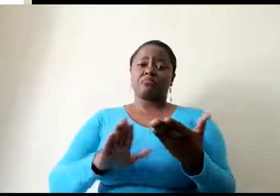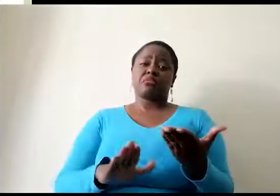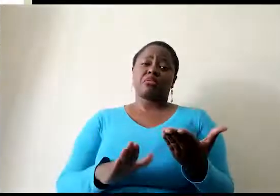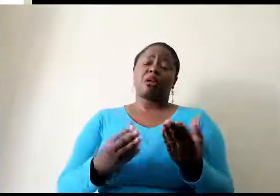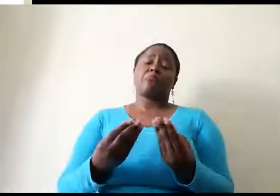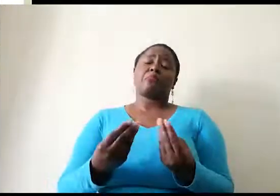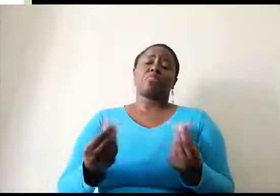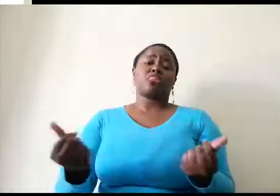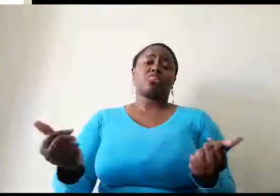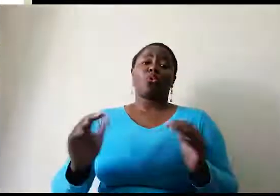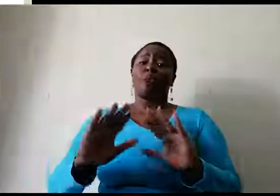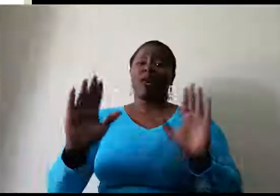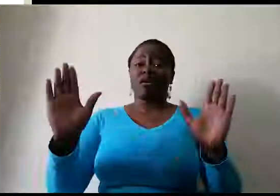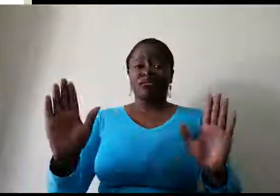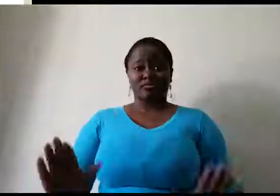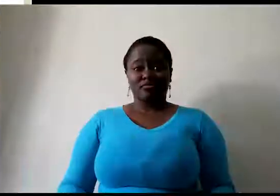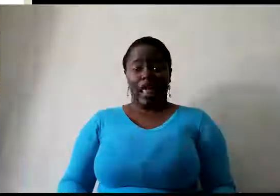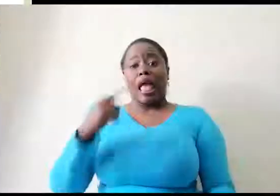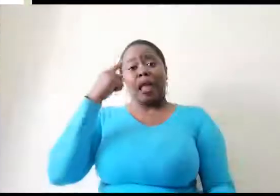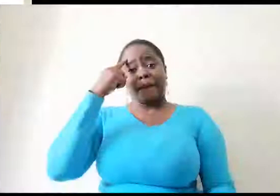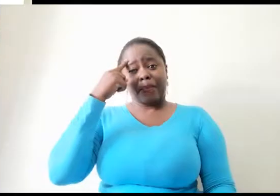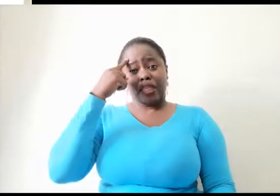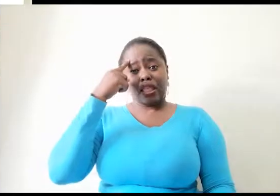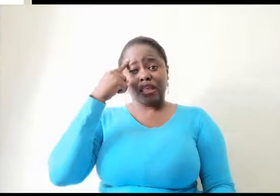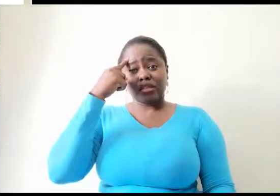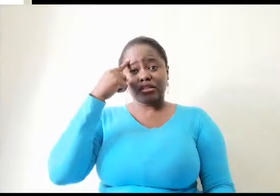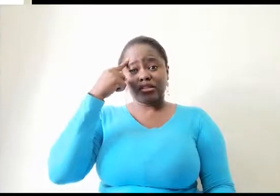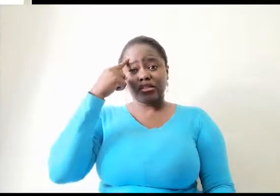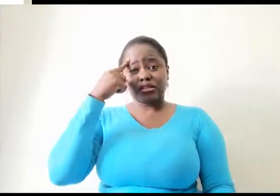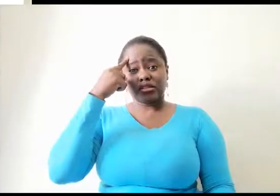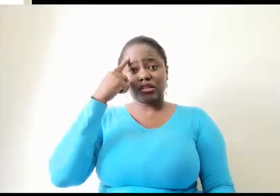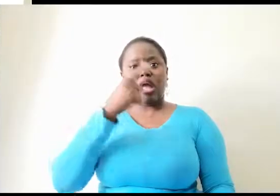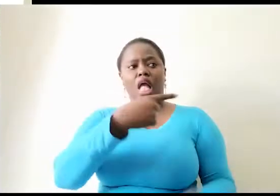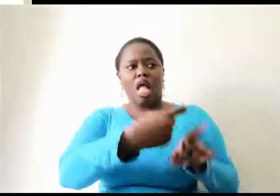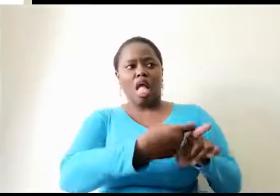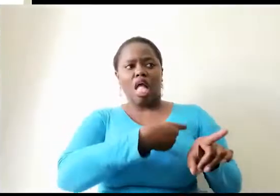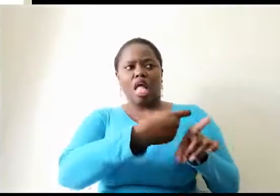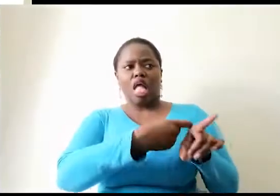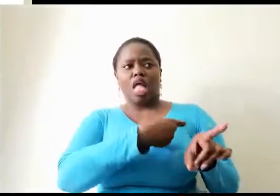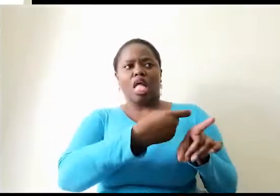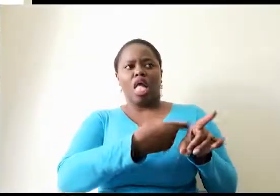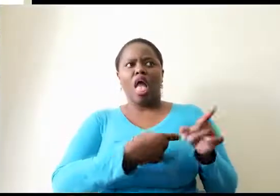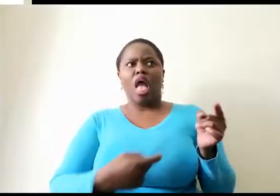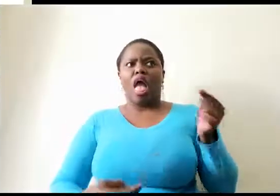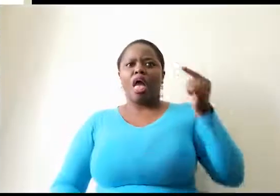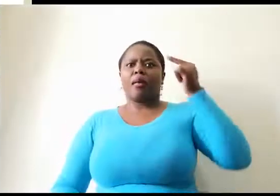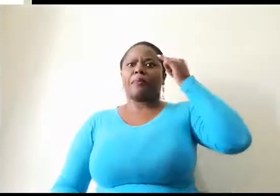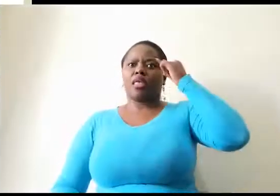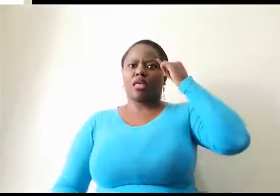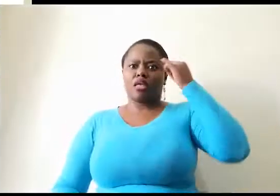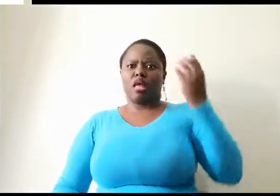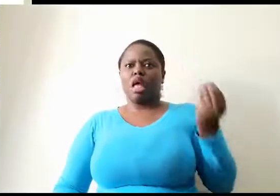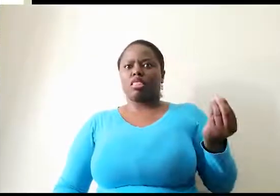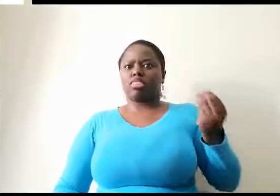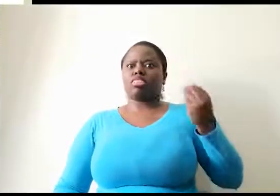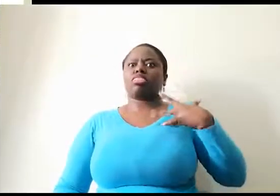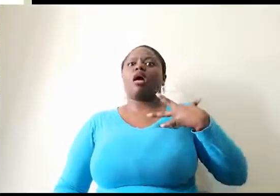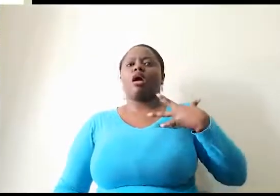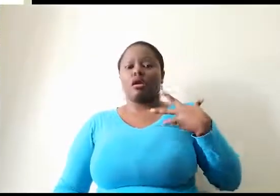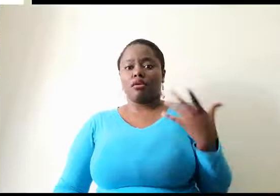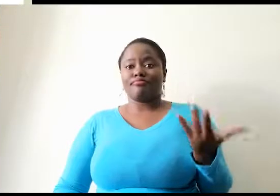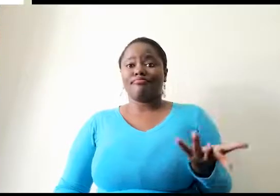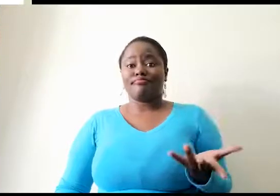voy a dejar de existir para siempre. Ambos pensamientos, sin embargo, son infundados. Por un lado, Epicuro es